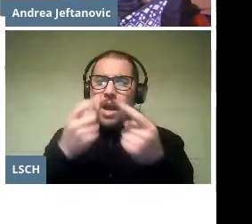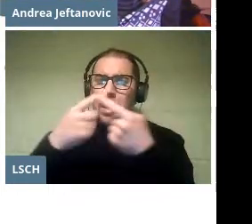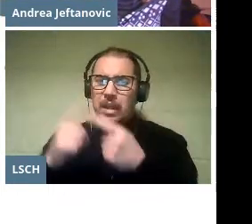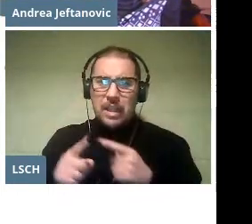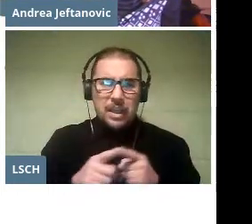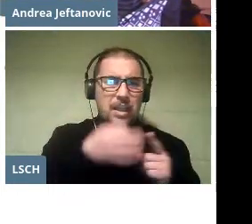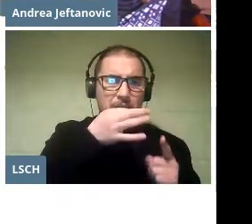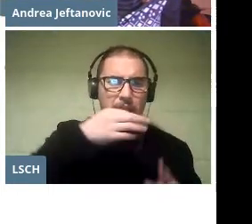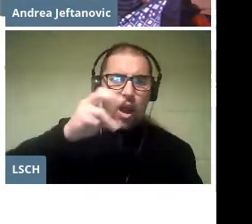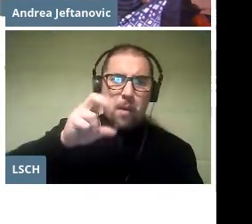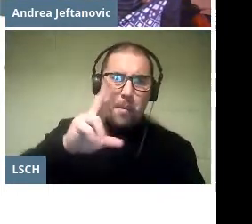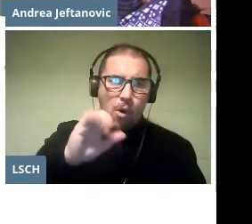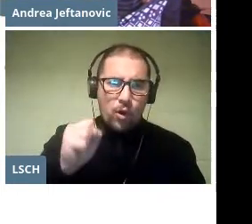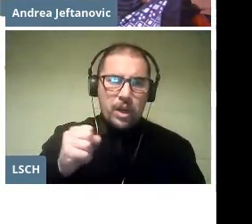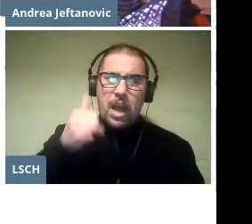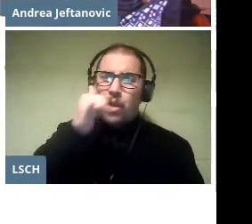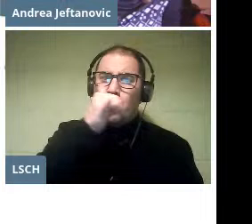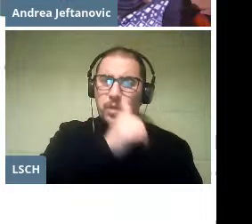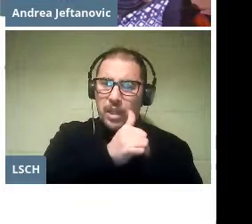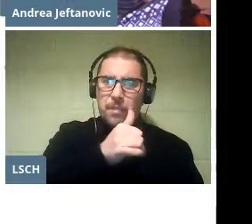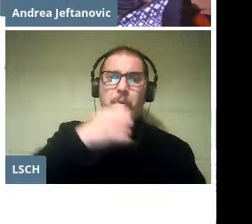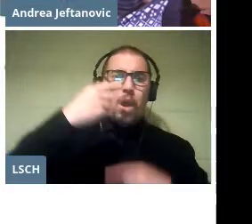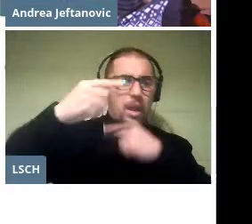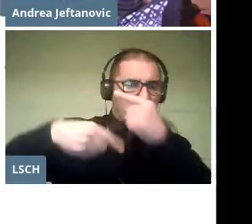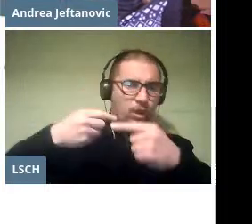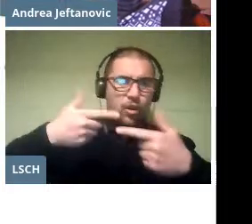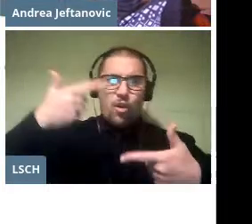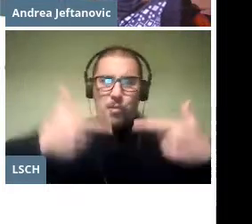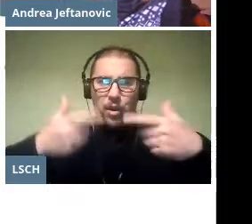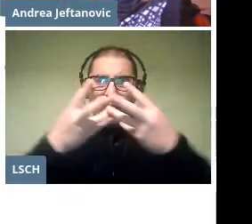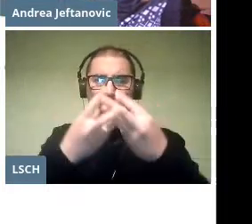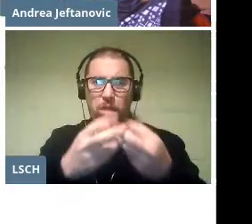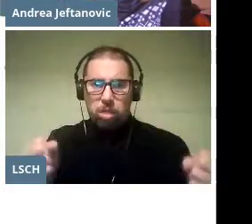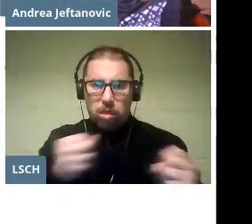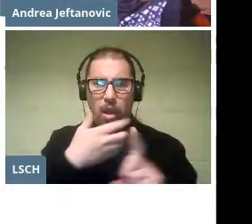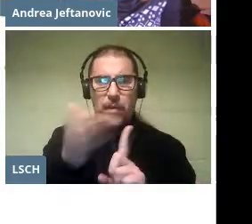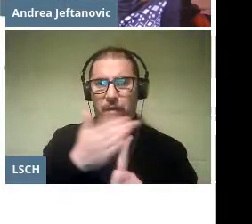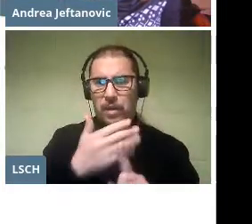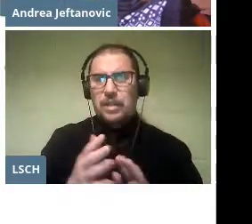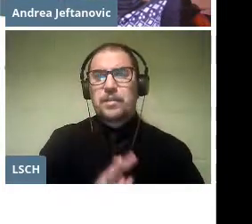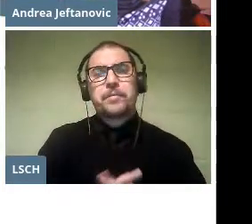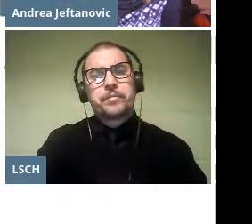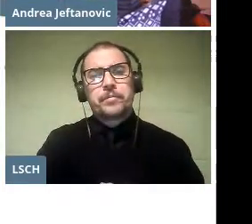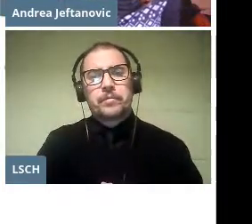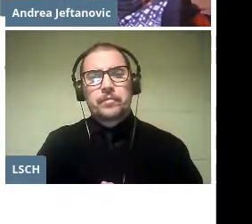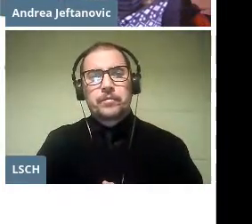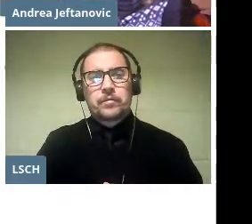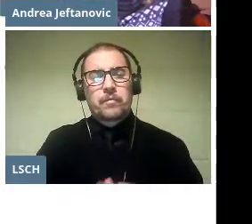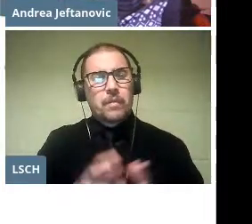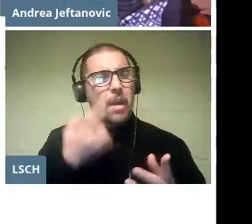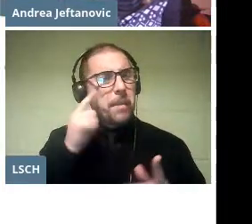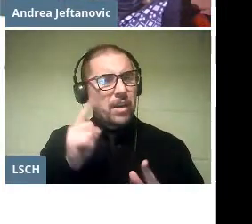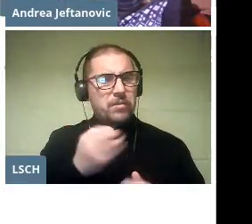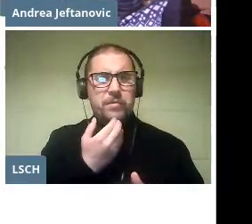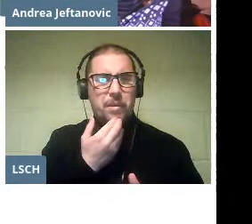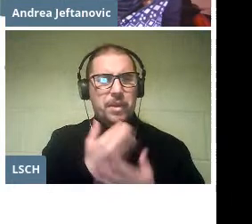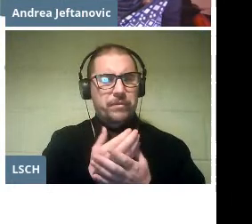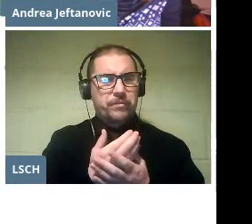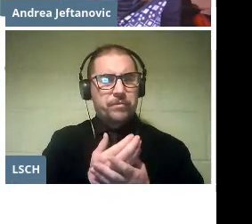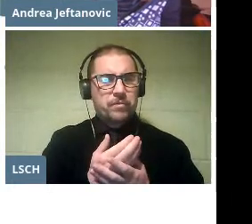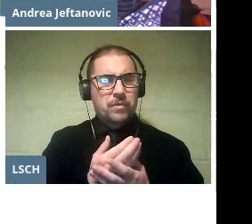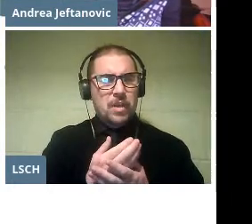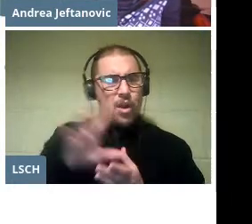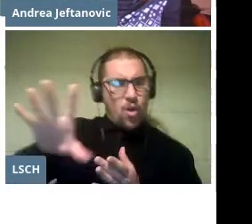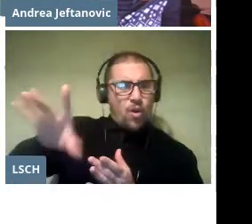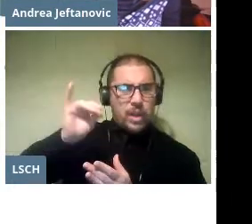memoria de un tiempo histórico y político colapsado por la violencia. Y no solo se trata de orígenes